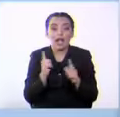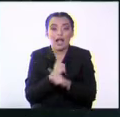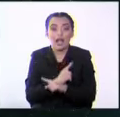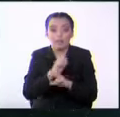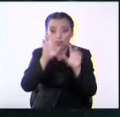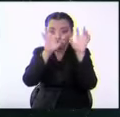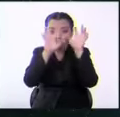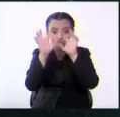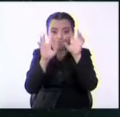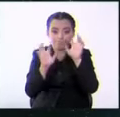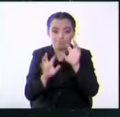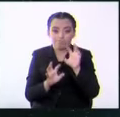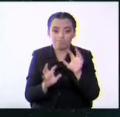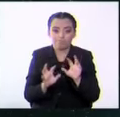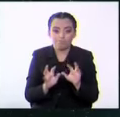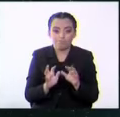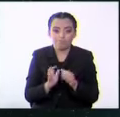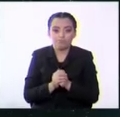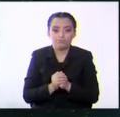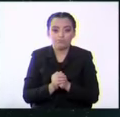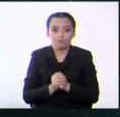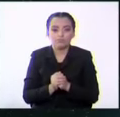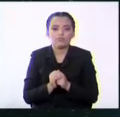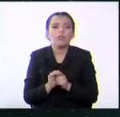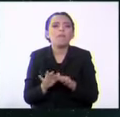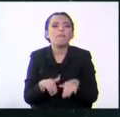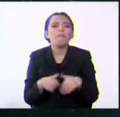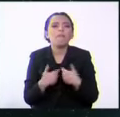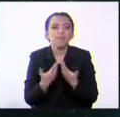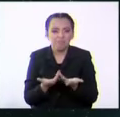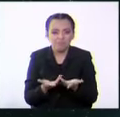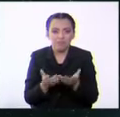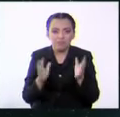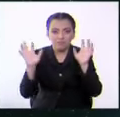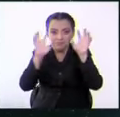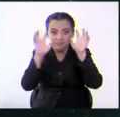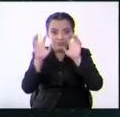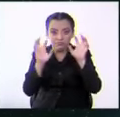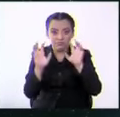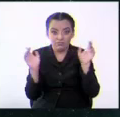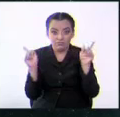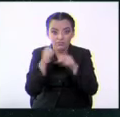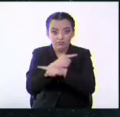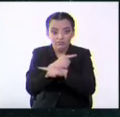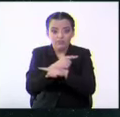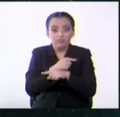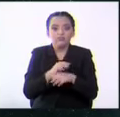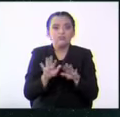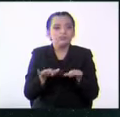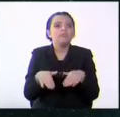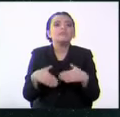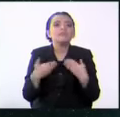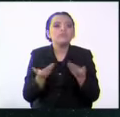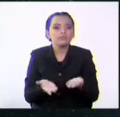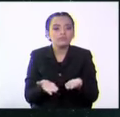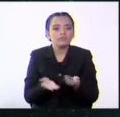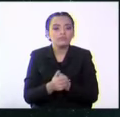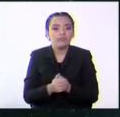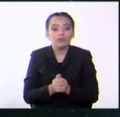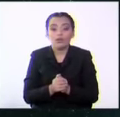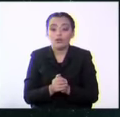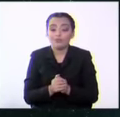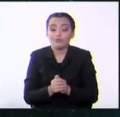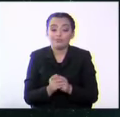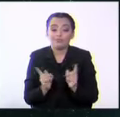cambio climático, ¿qué es o a qué se debe? Bueno, el cambio climático básicamente es una variación